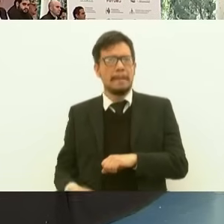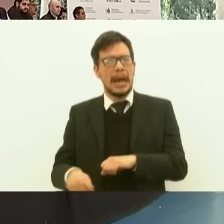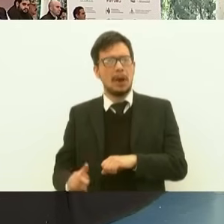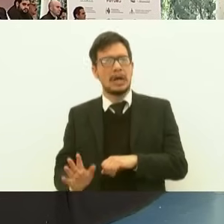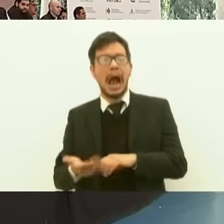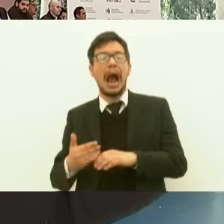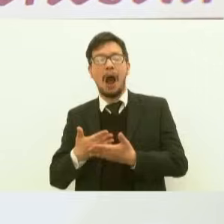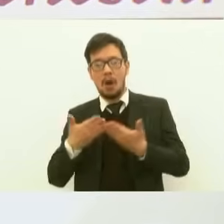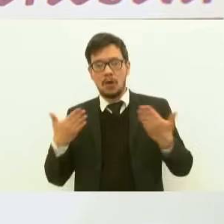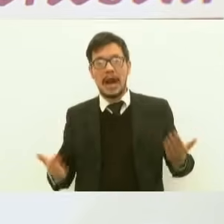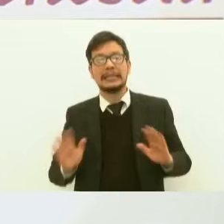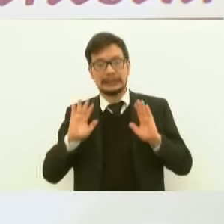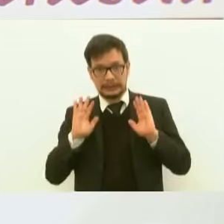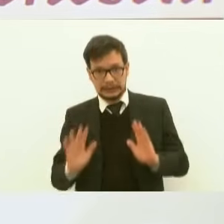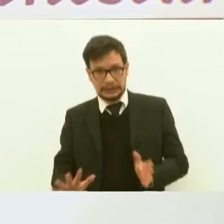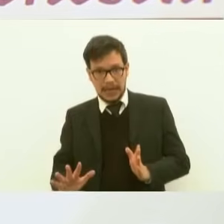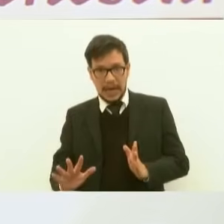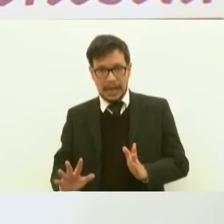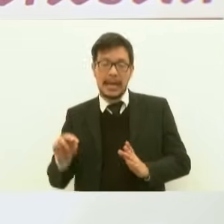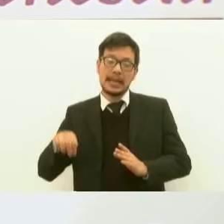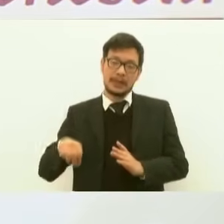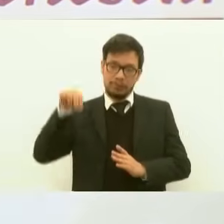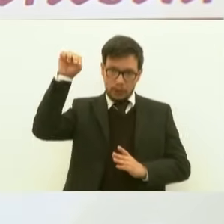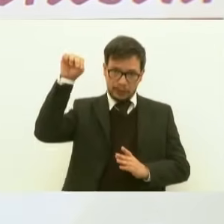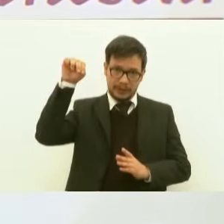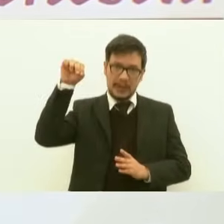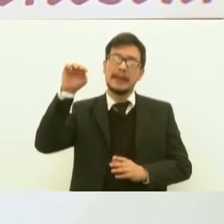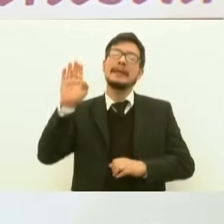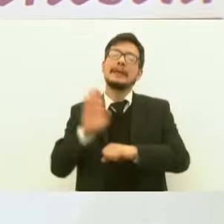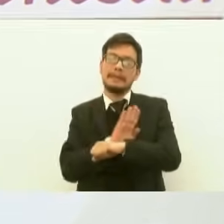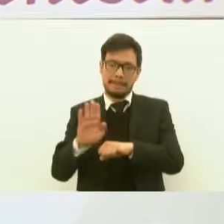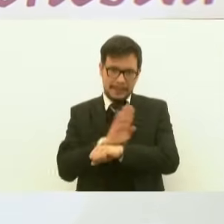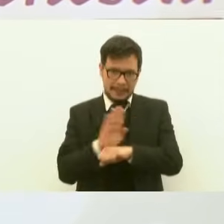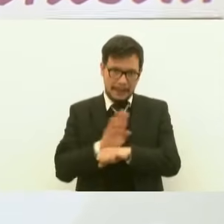ahora ya se benefician